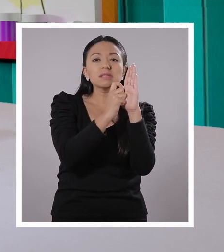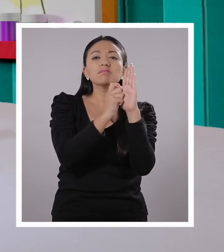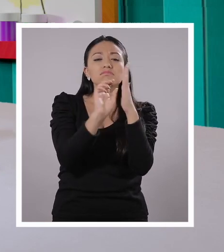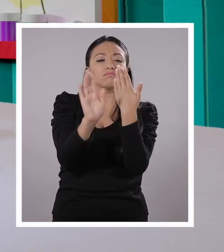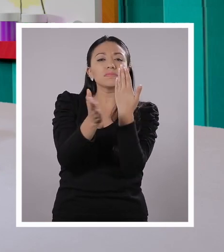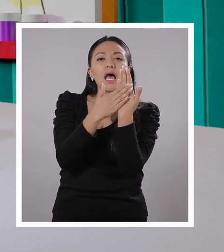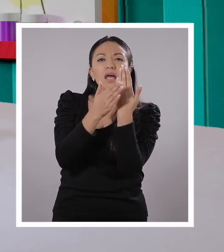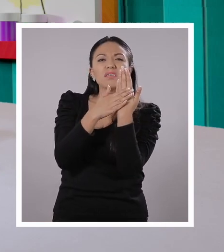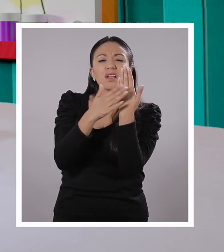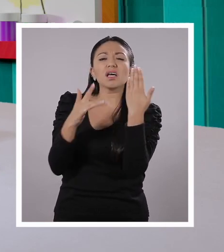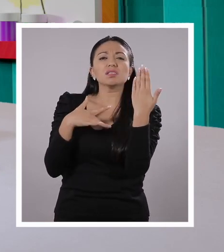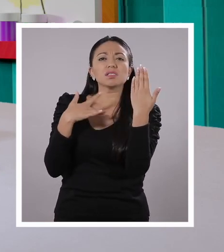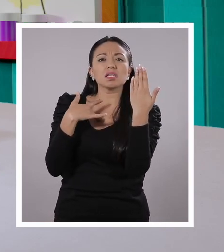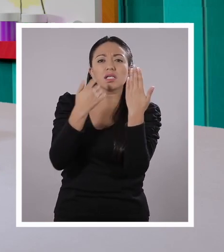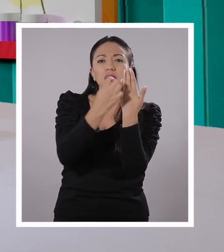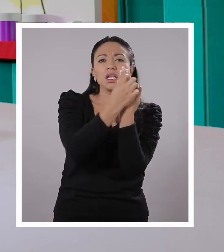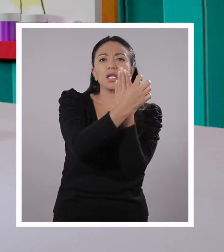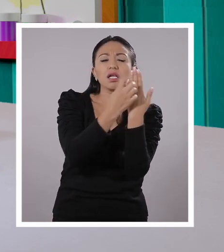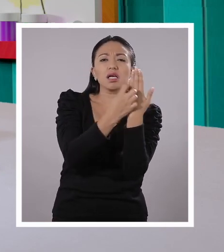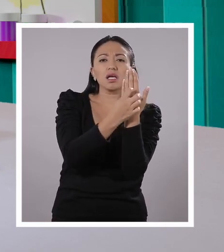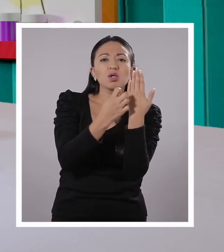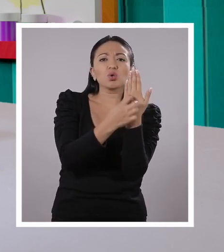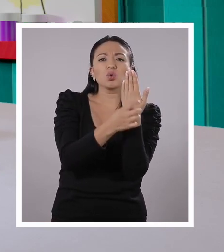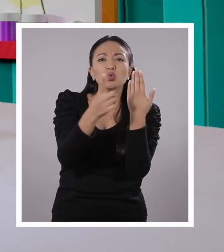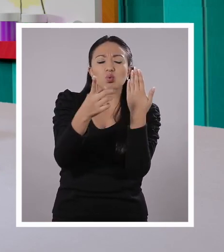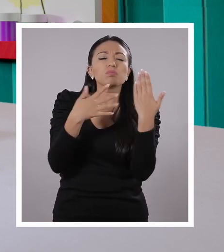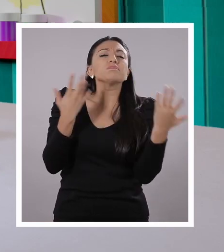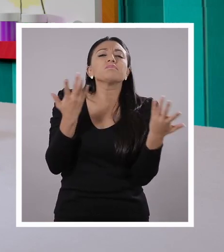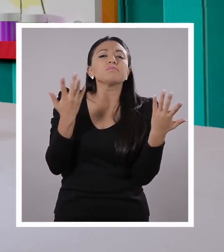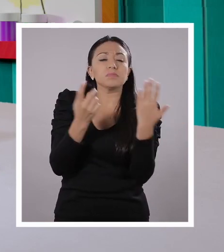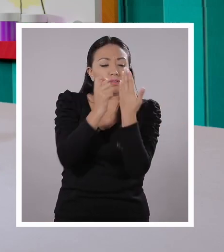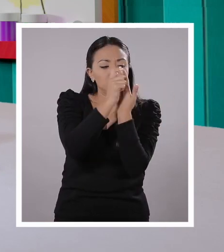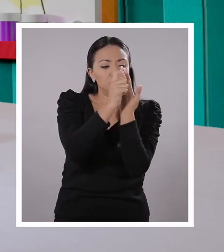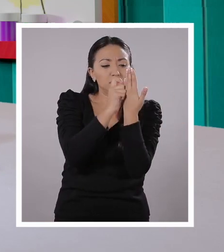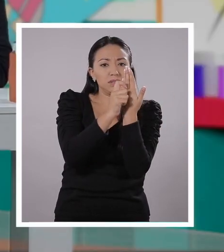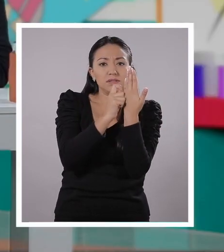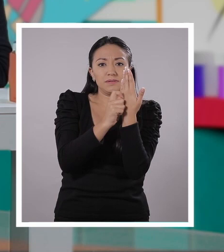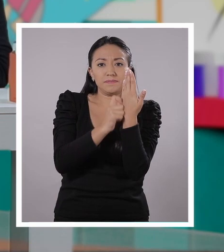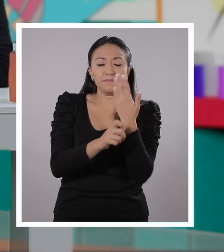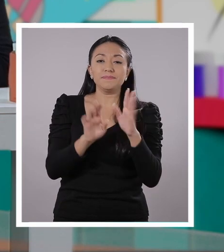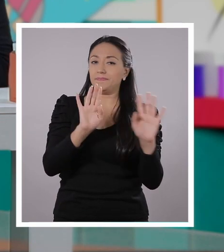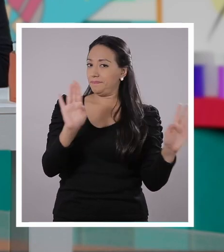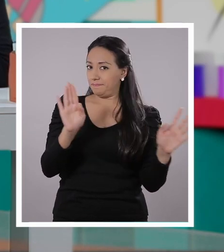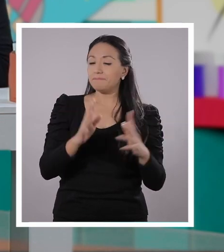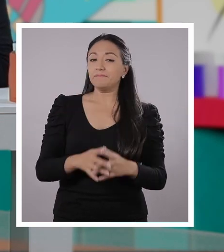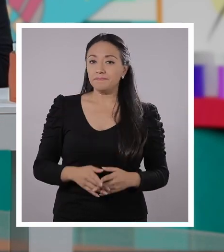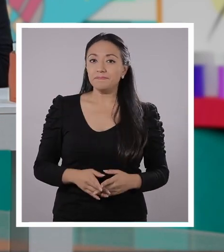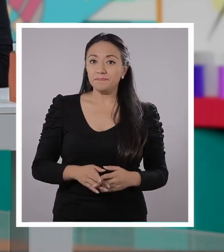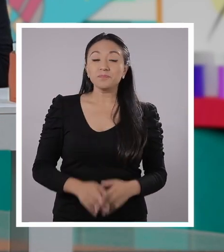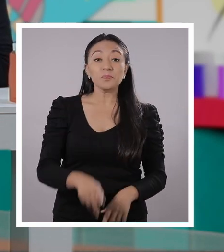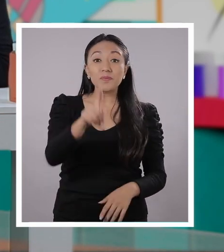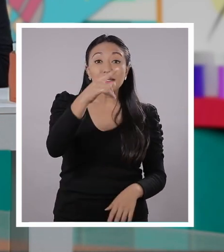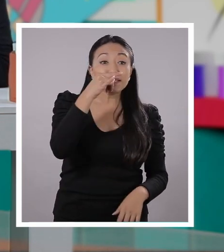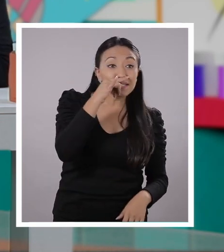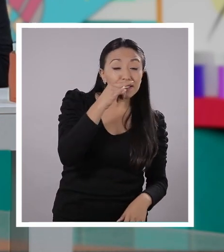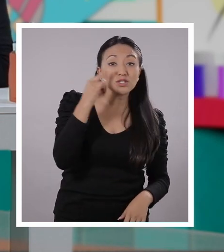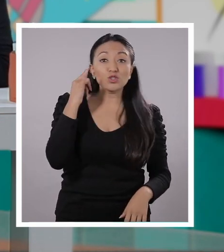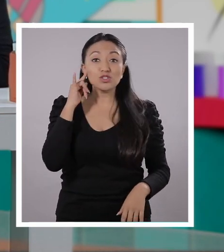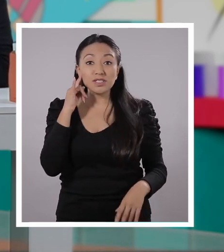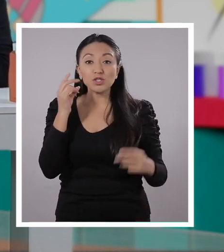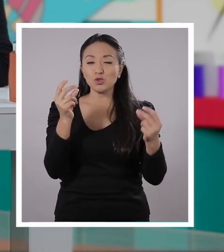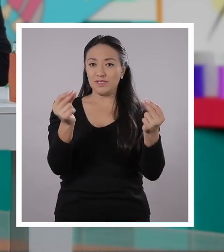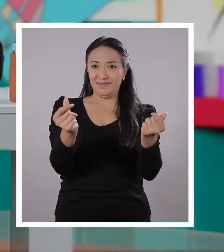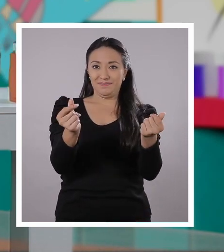causó esa emoción. Perfecto. ¿Qué les causó esa emoción? ¿Qué acción? ¿Qué momento? ¿Qué lugar? ¿Ya? Muy bien, peques. Chicos y